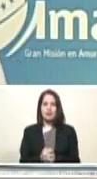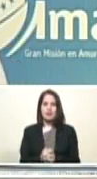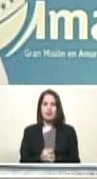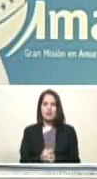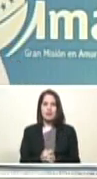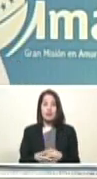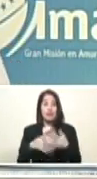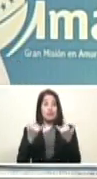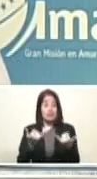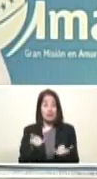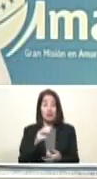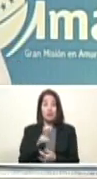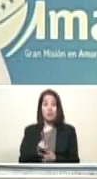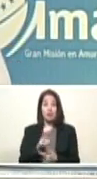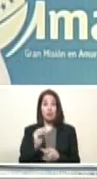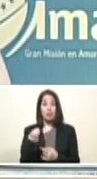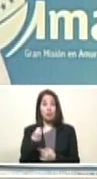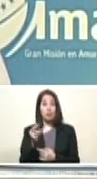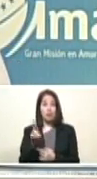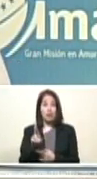en la aplicación BQR